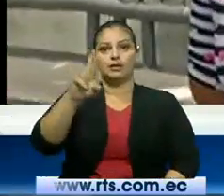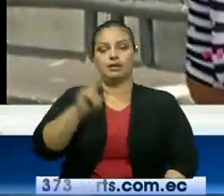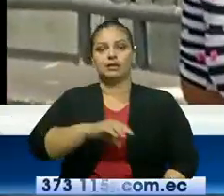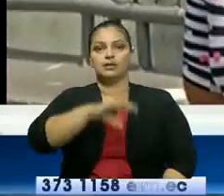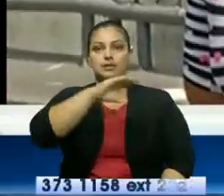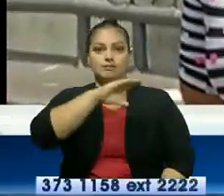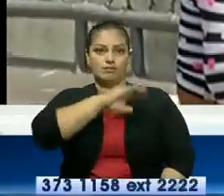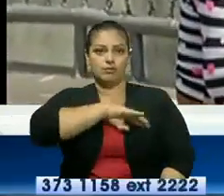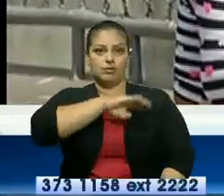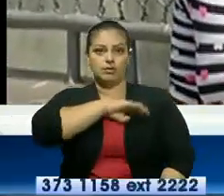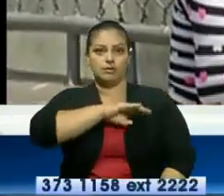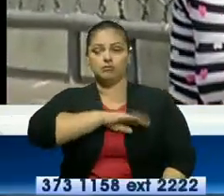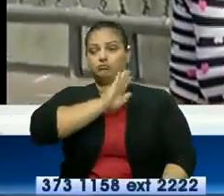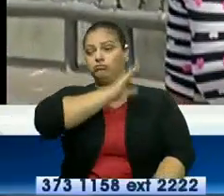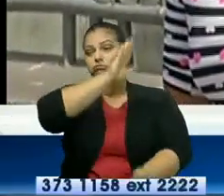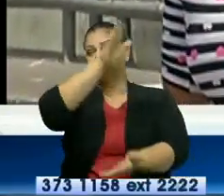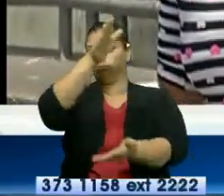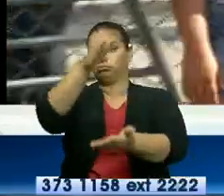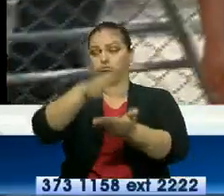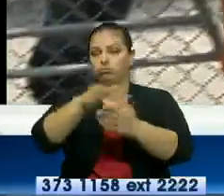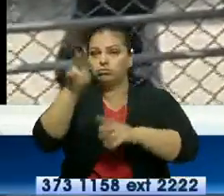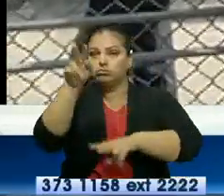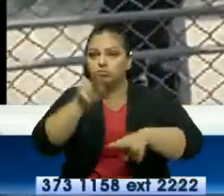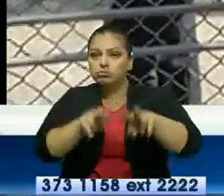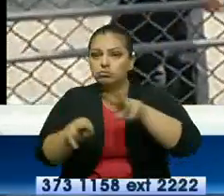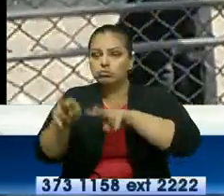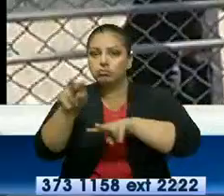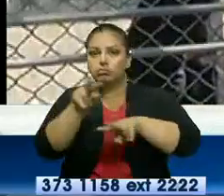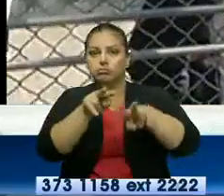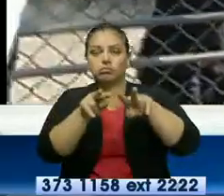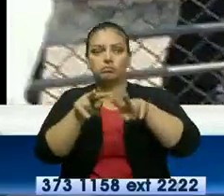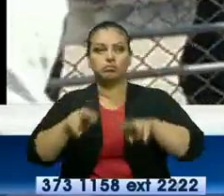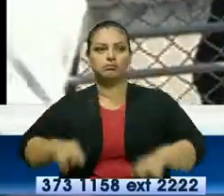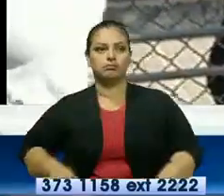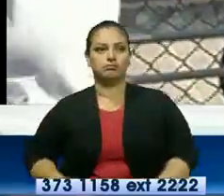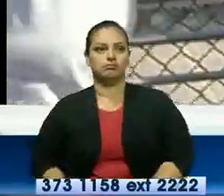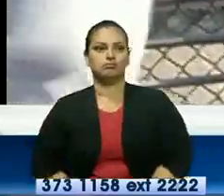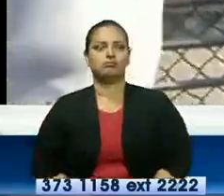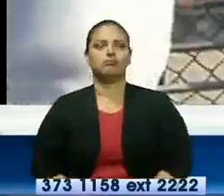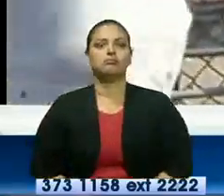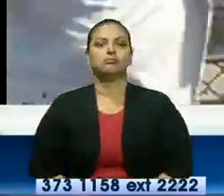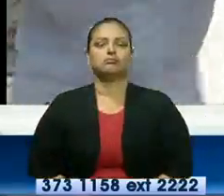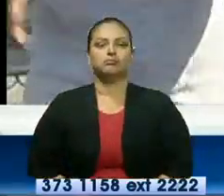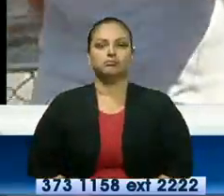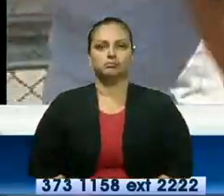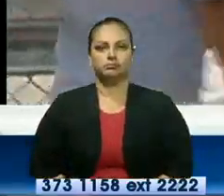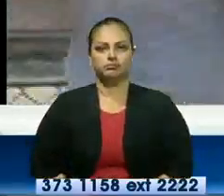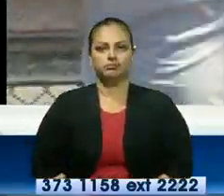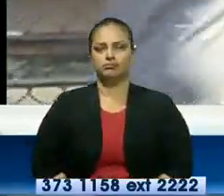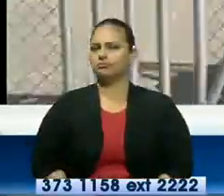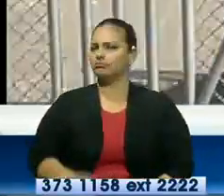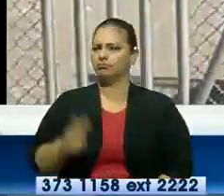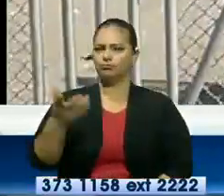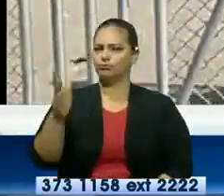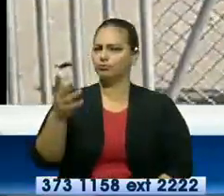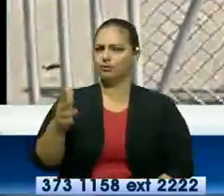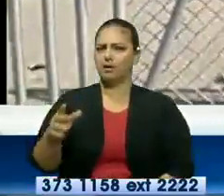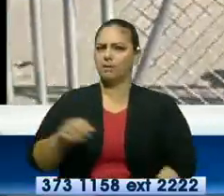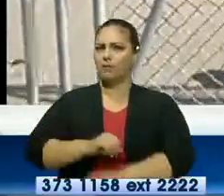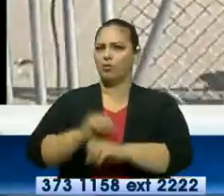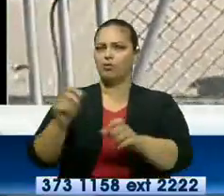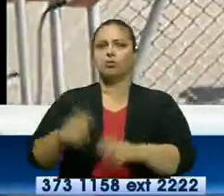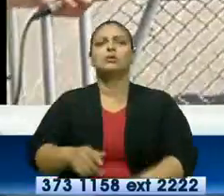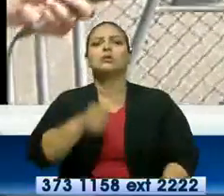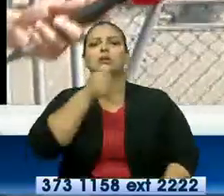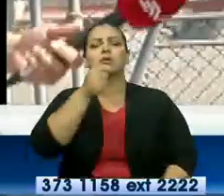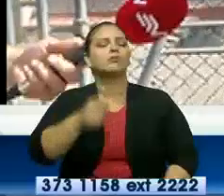las inspecciones respectivas en el lugar. No encontraron novedades. Al mismo tiempo no quisieron referirse al tema. Buenas tardes. Buenas.